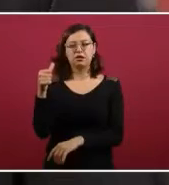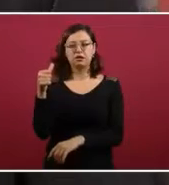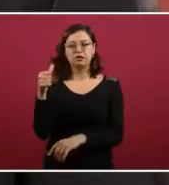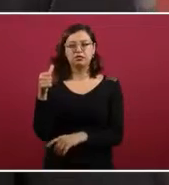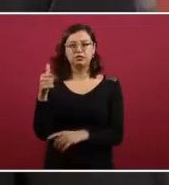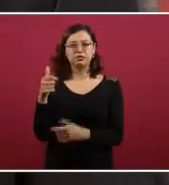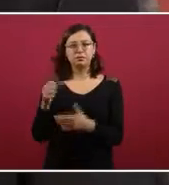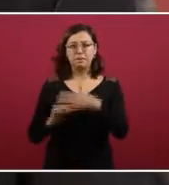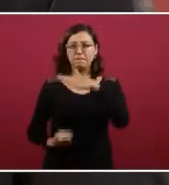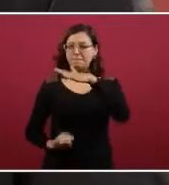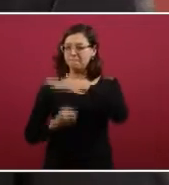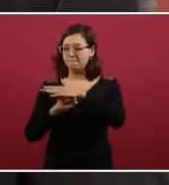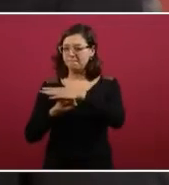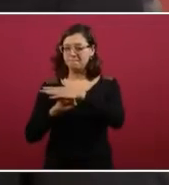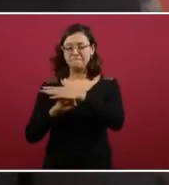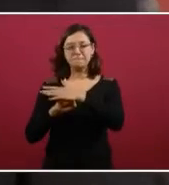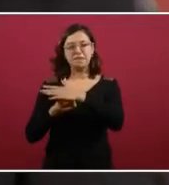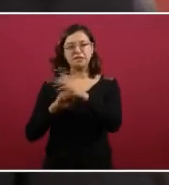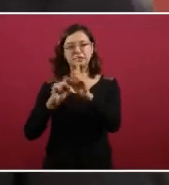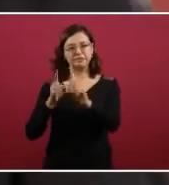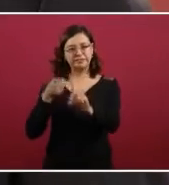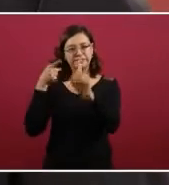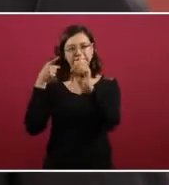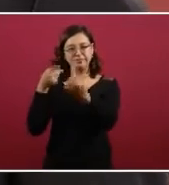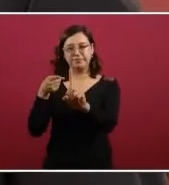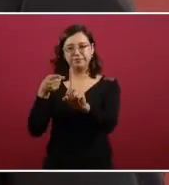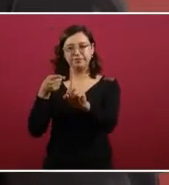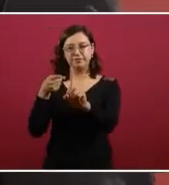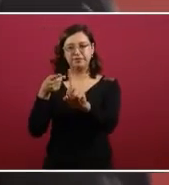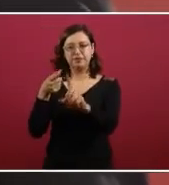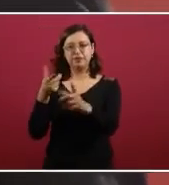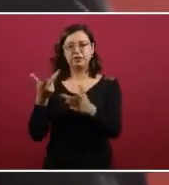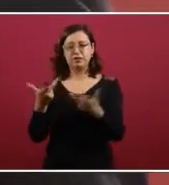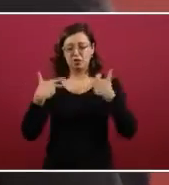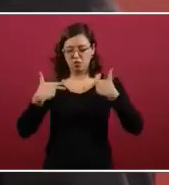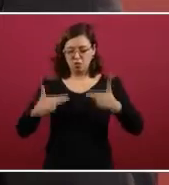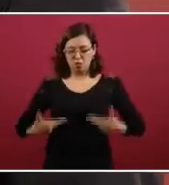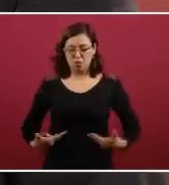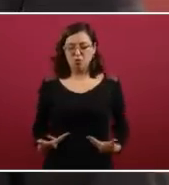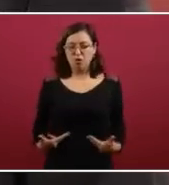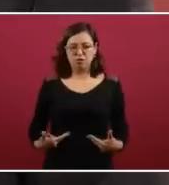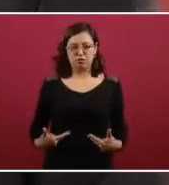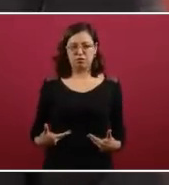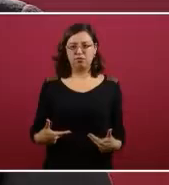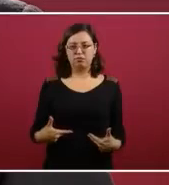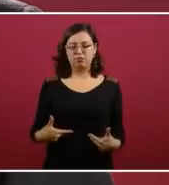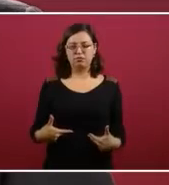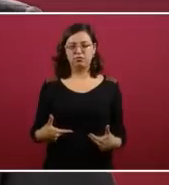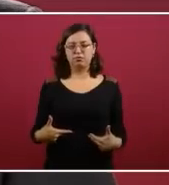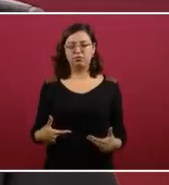guía, como referente, el humanismo.